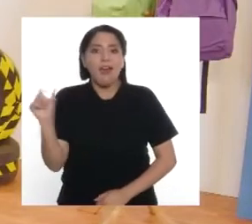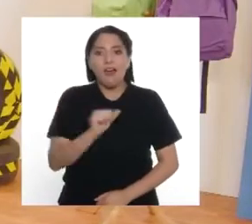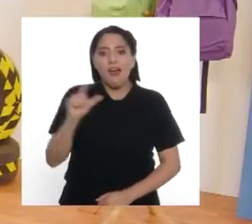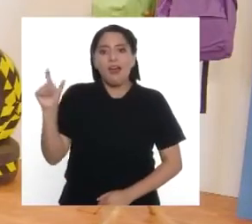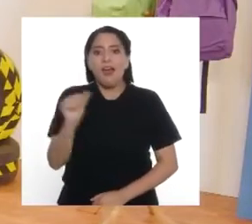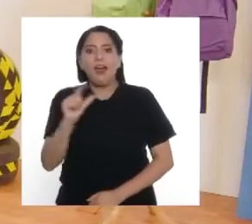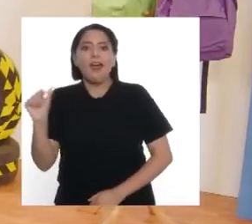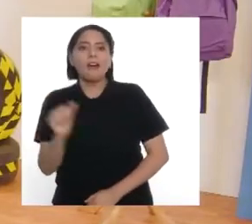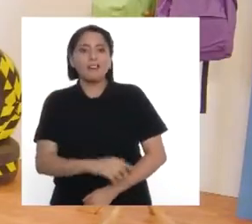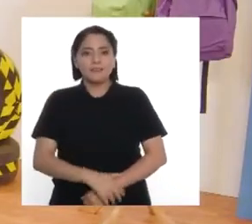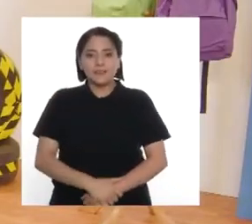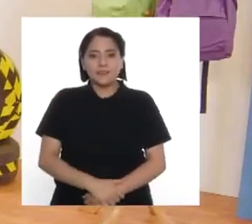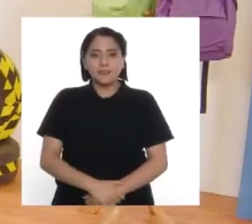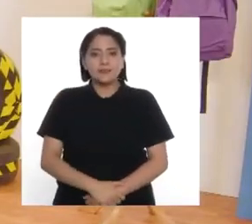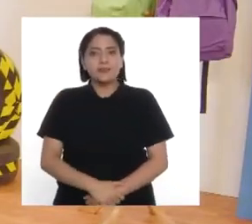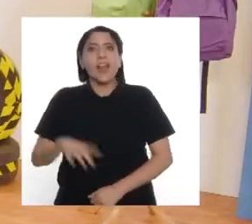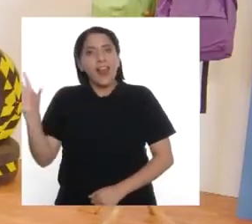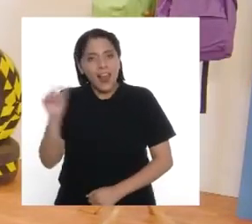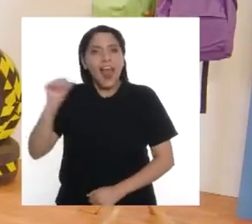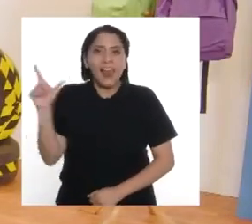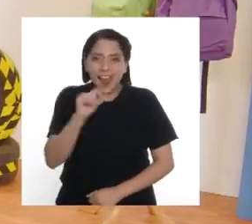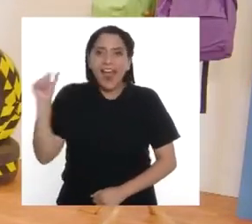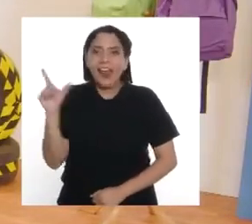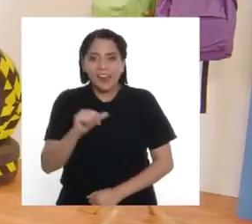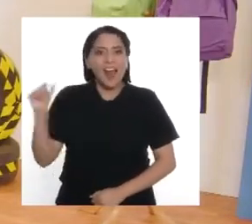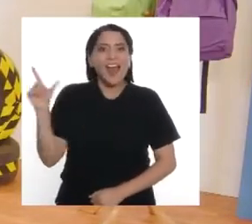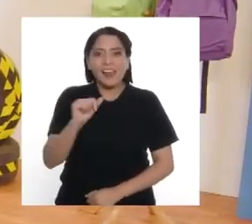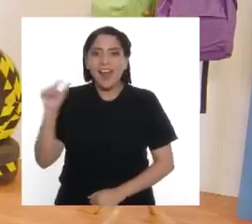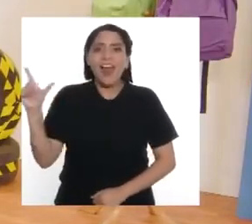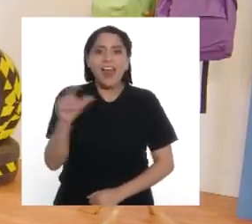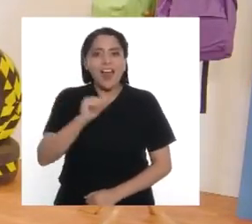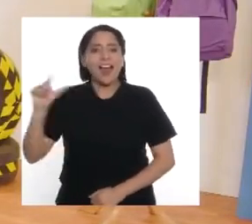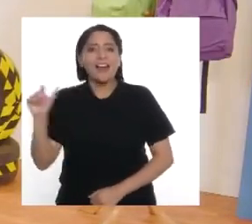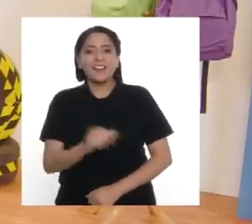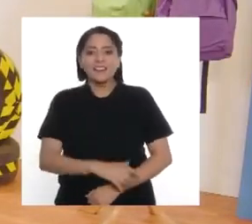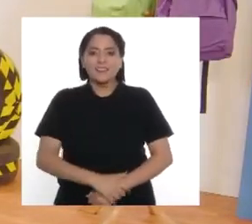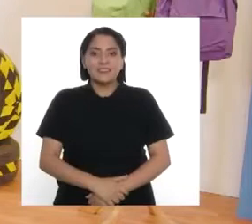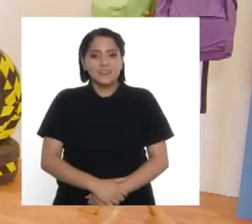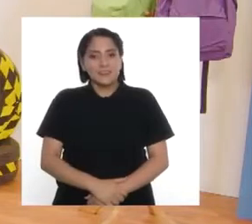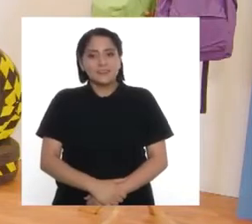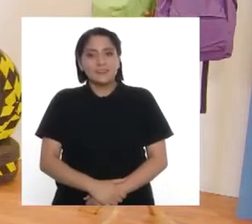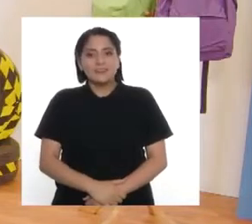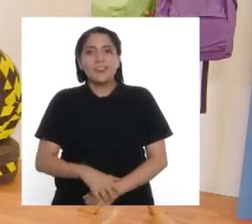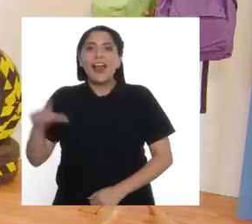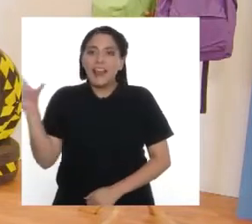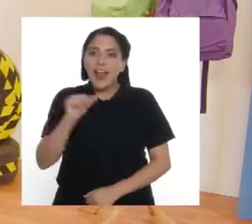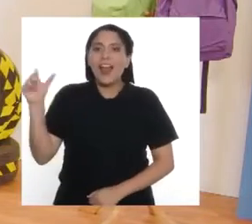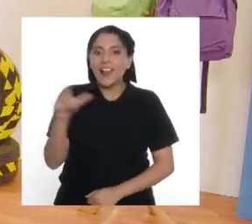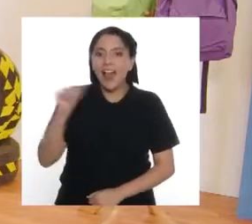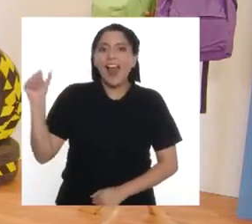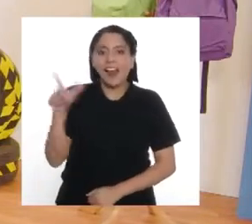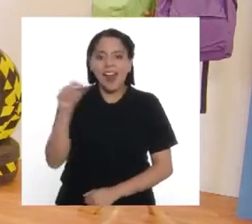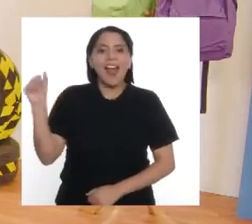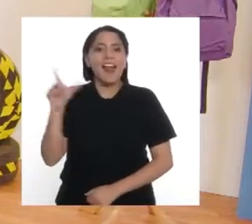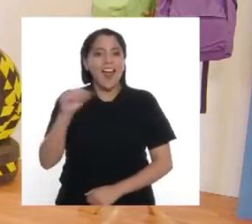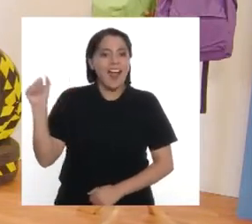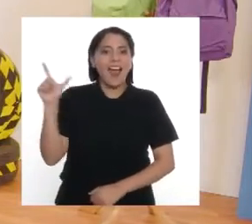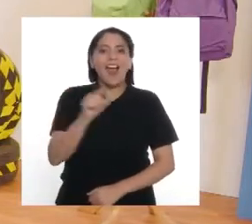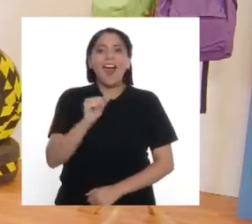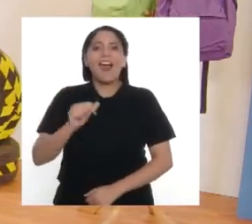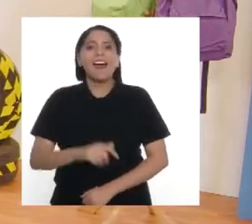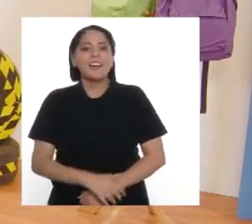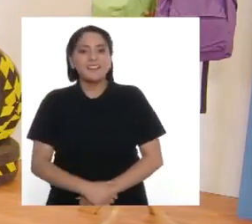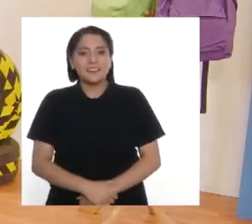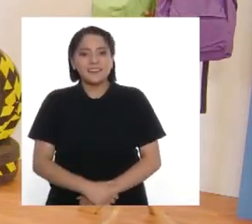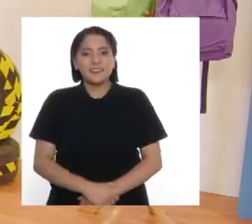la la. La la la la la. La la la la